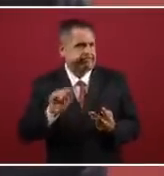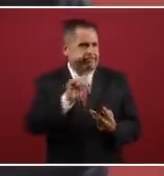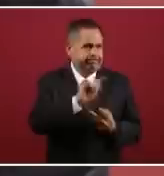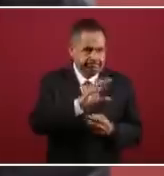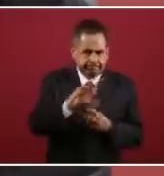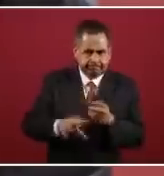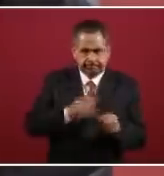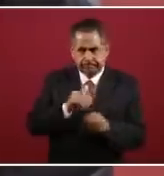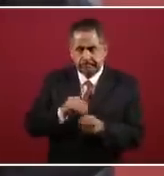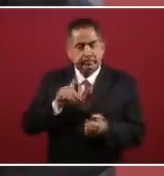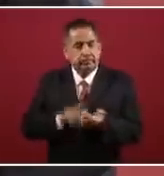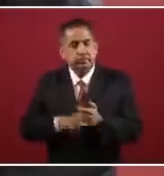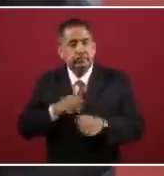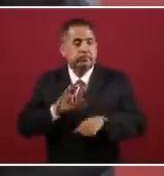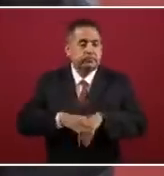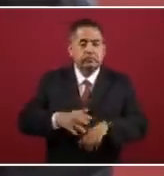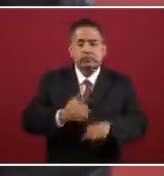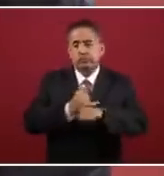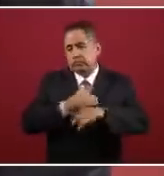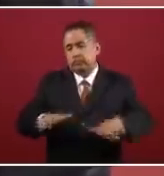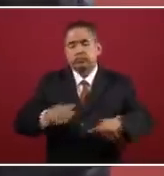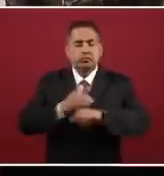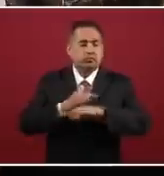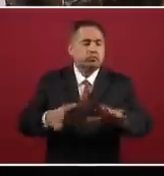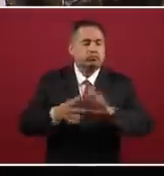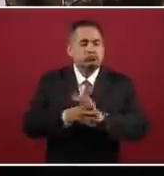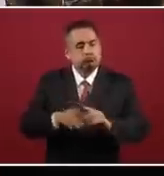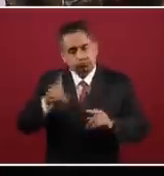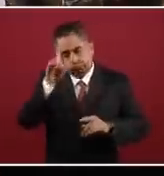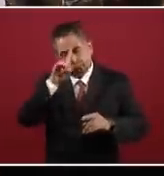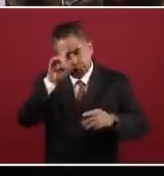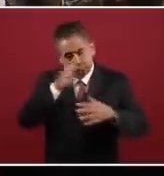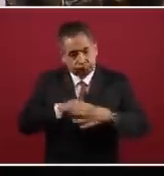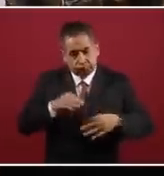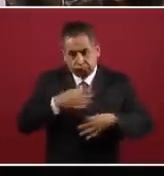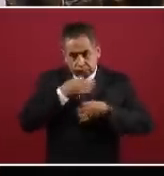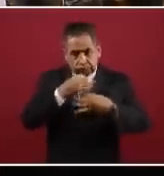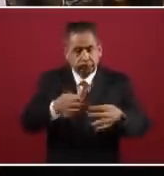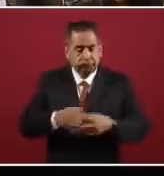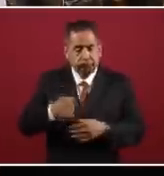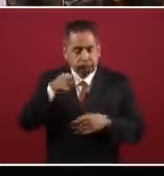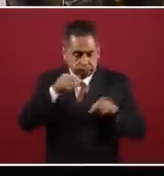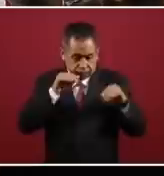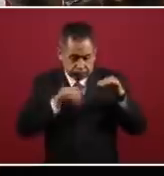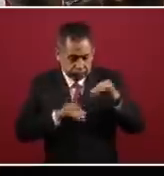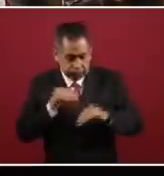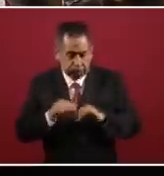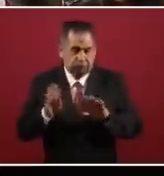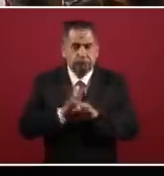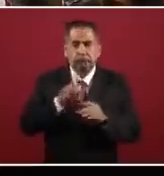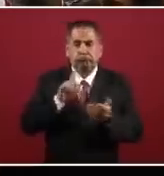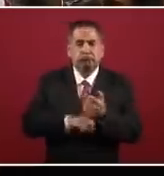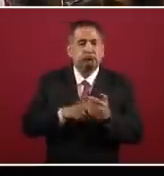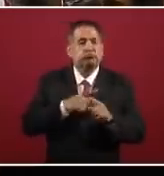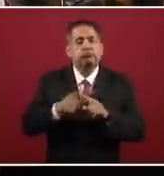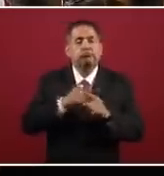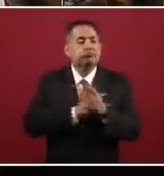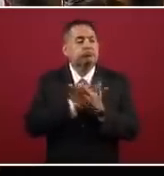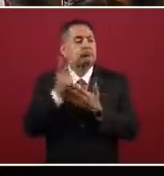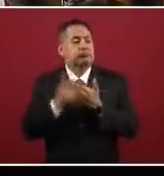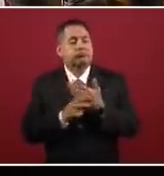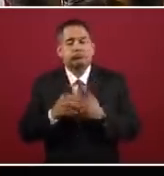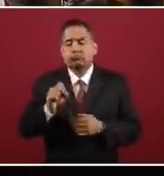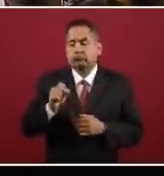se da información, se orienta y se operan los programas de